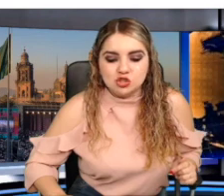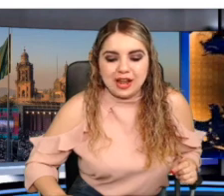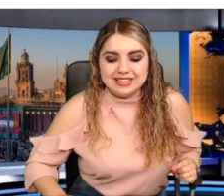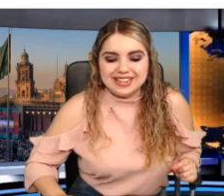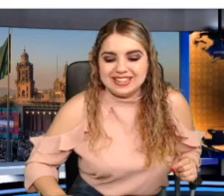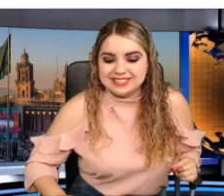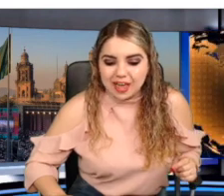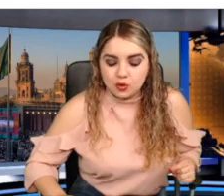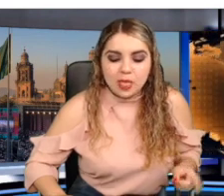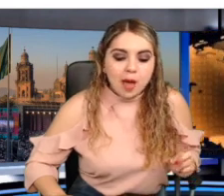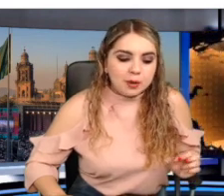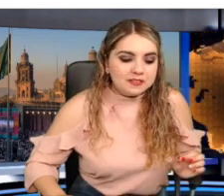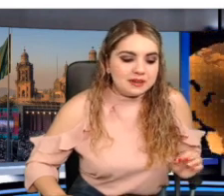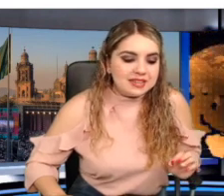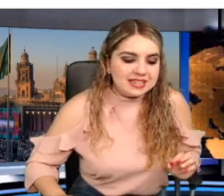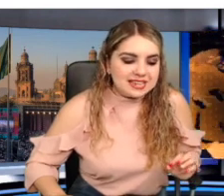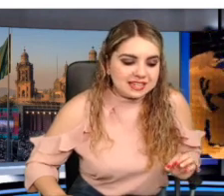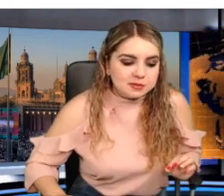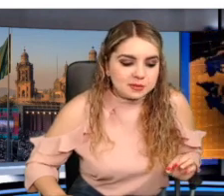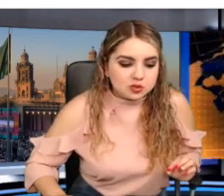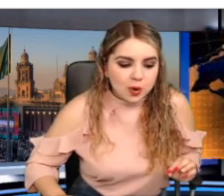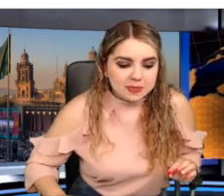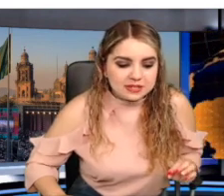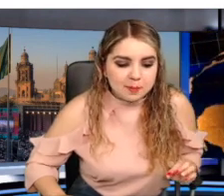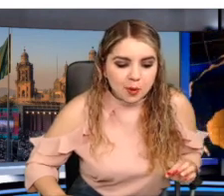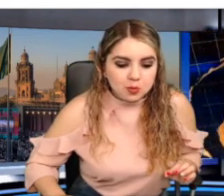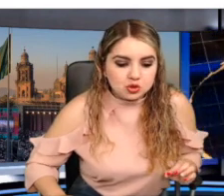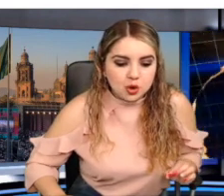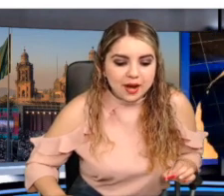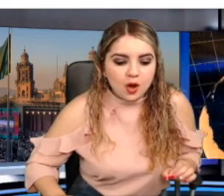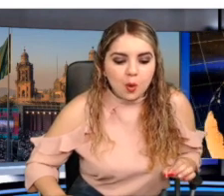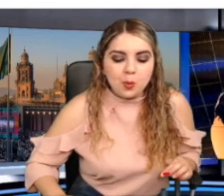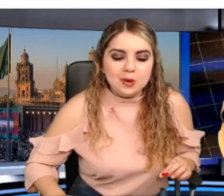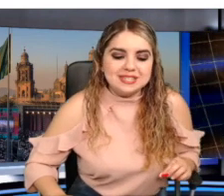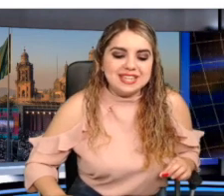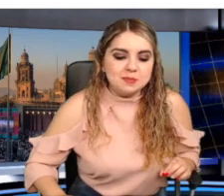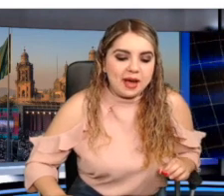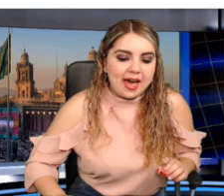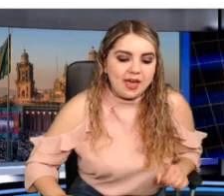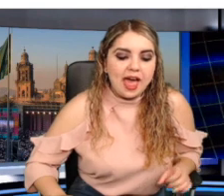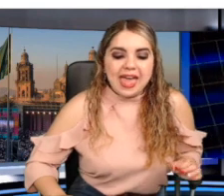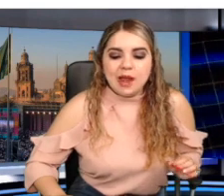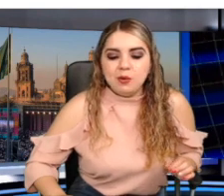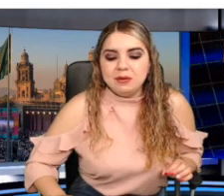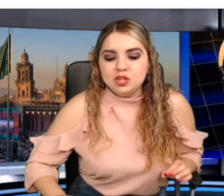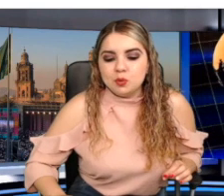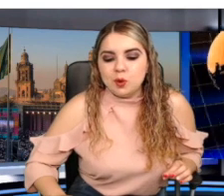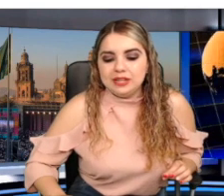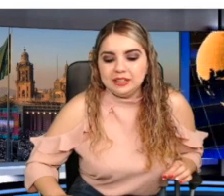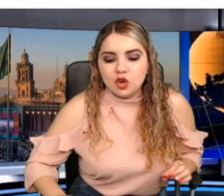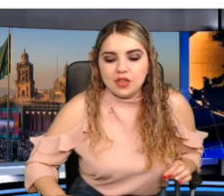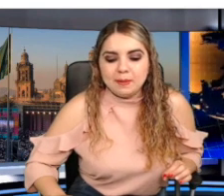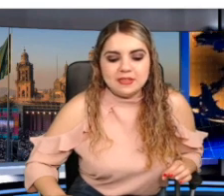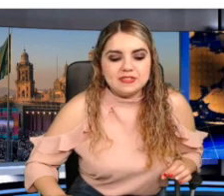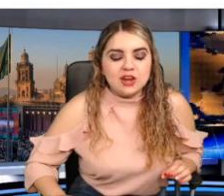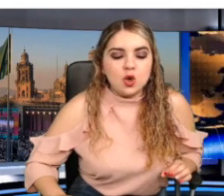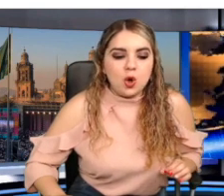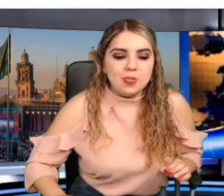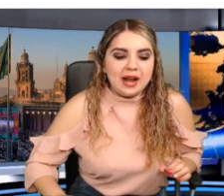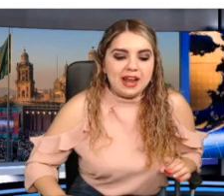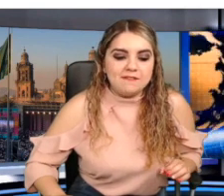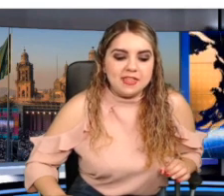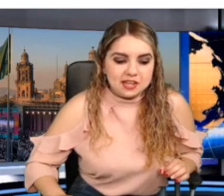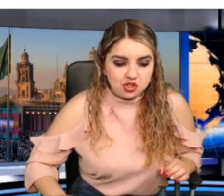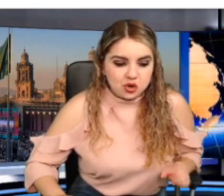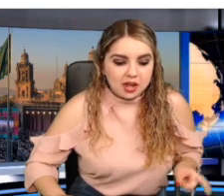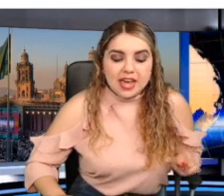las redes sociales del estado, pero a través de esas mismas cuentas se promociona con publicidad pagada el movimiento político del mandatario